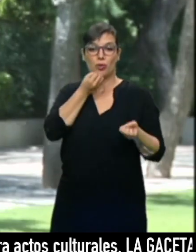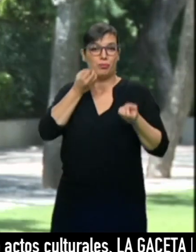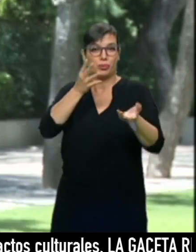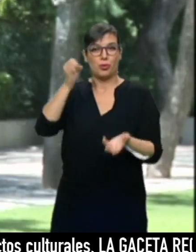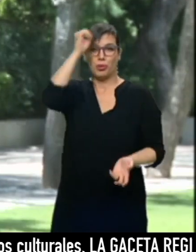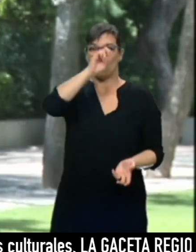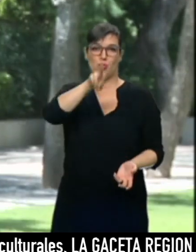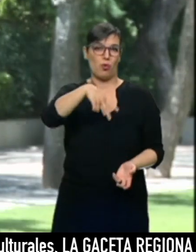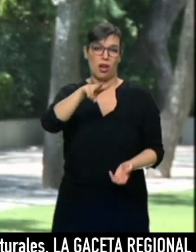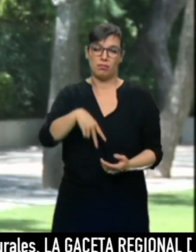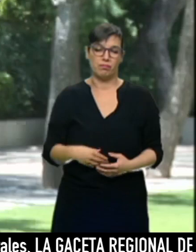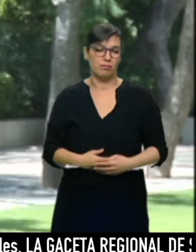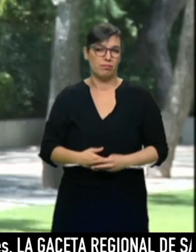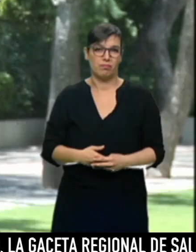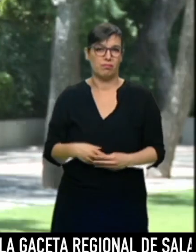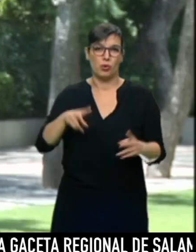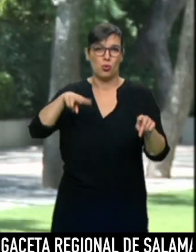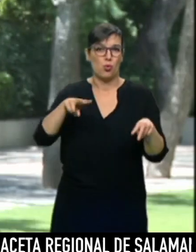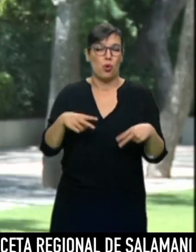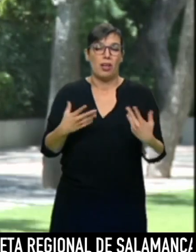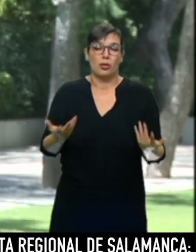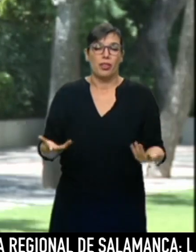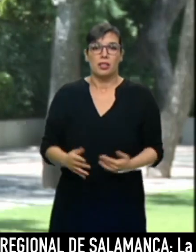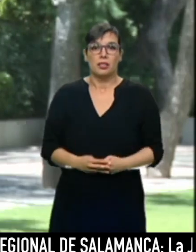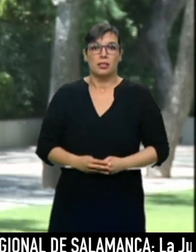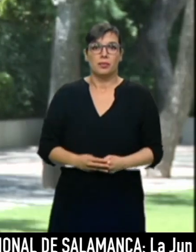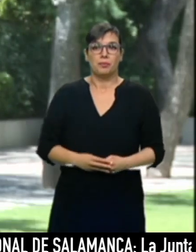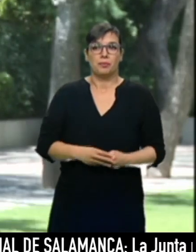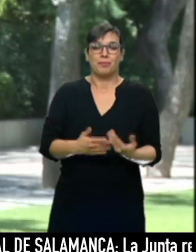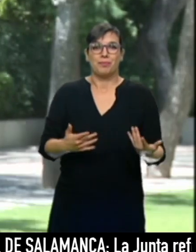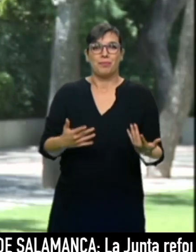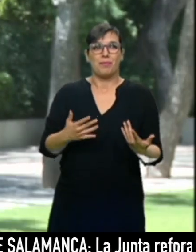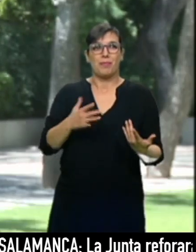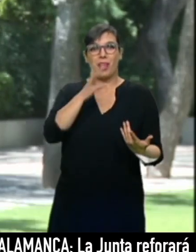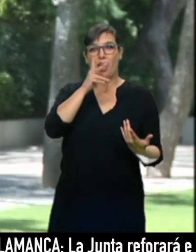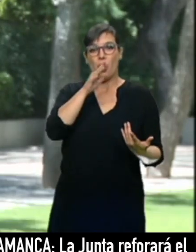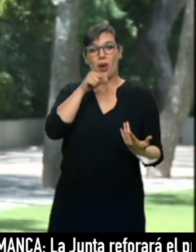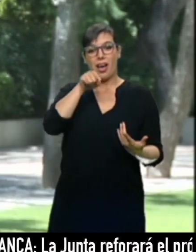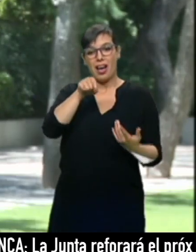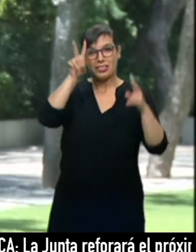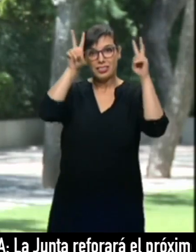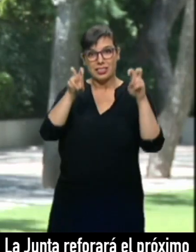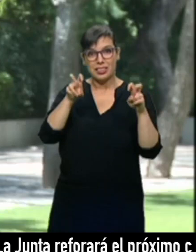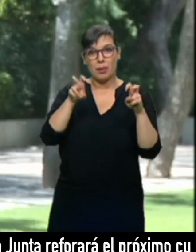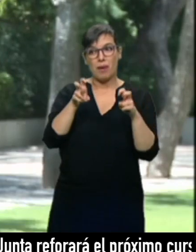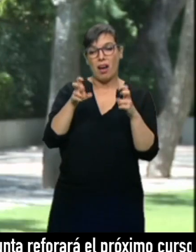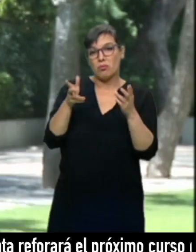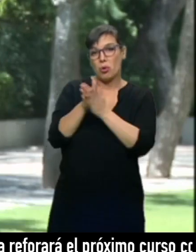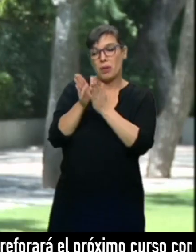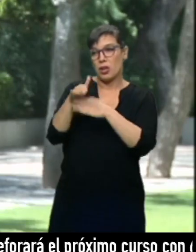sobre ello. Y por tanto no voy a hacer valoraciones sobre, en este caso, un colega del